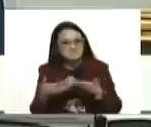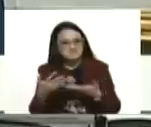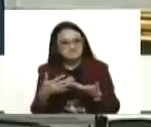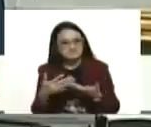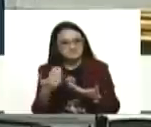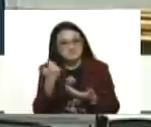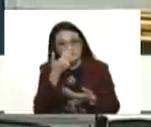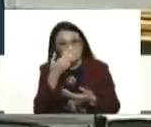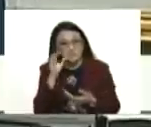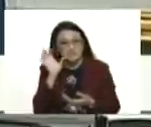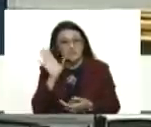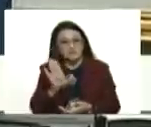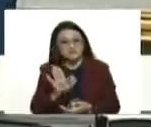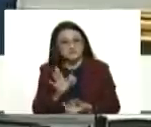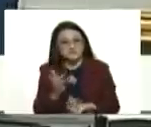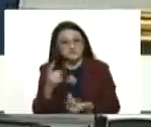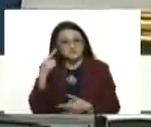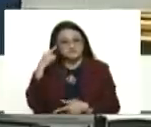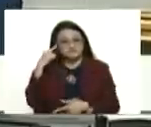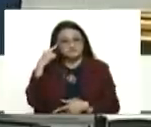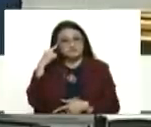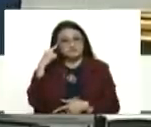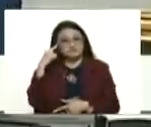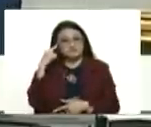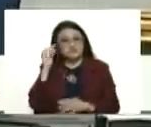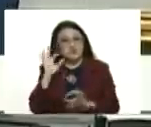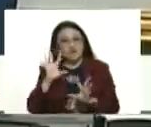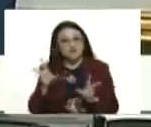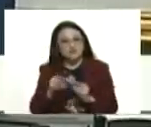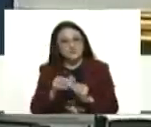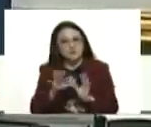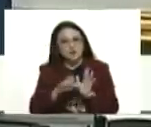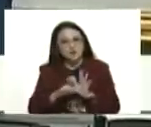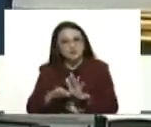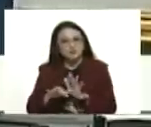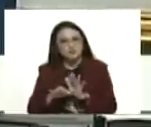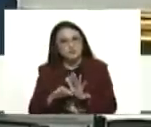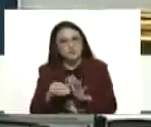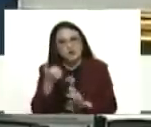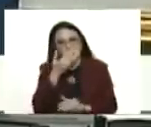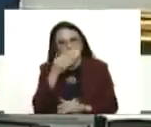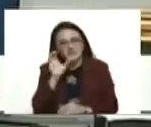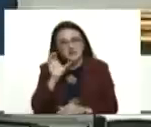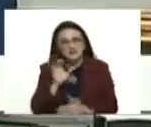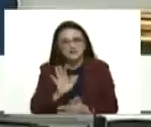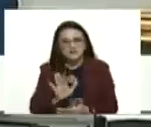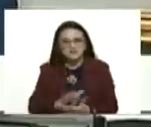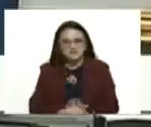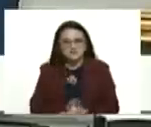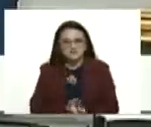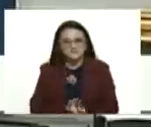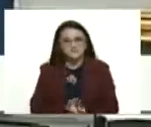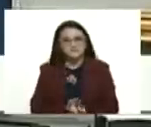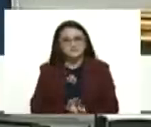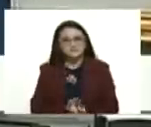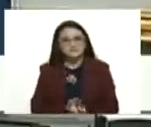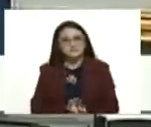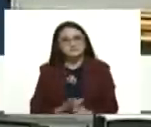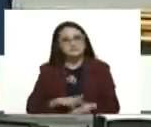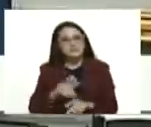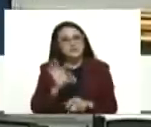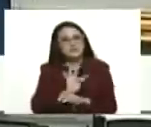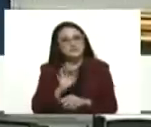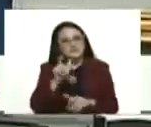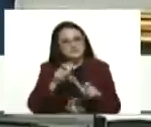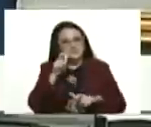capitalista que la noción y el concepto de la corrupción. No hay nada más capitalista que eso. Porque el funcionario no es otra